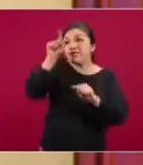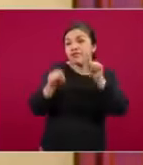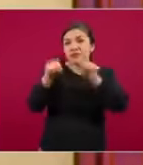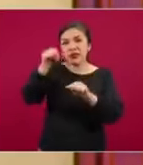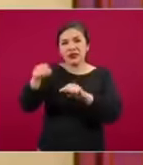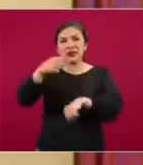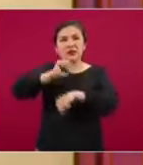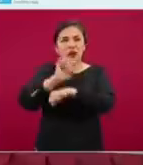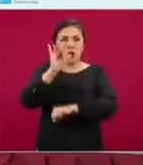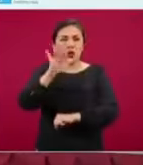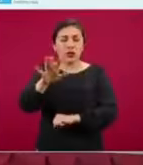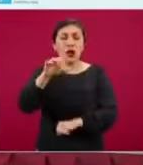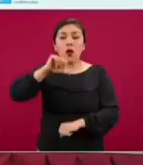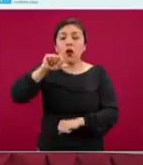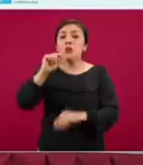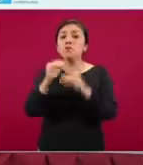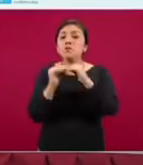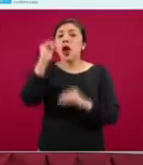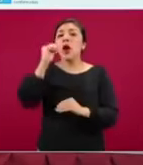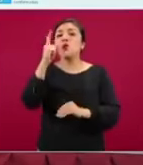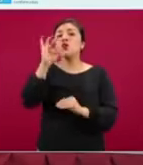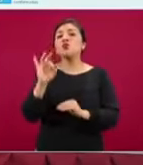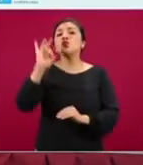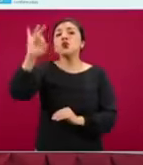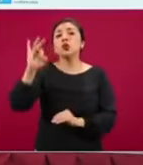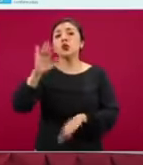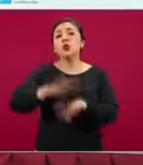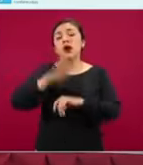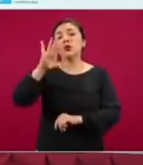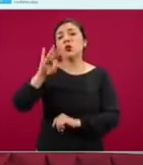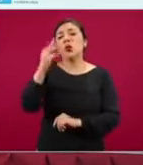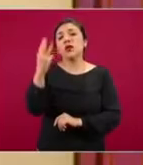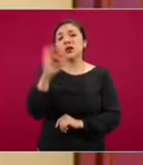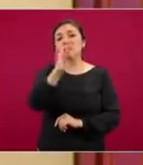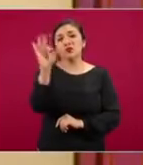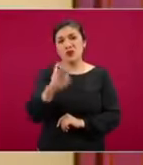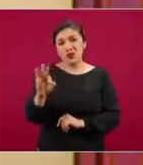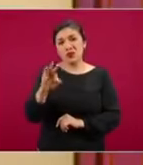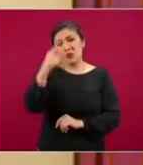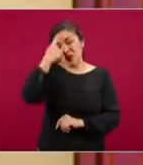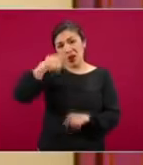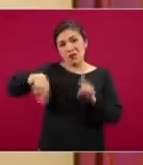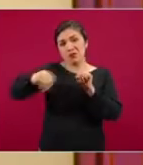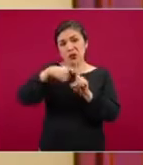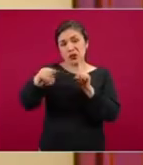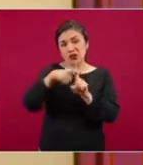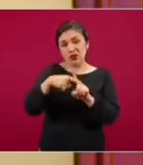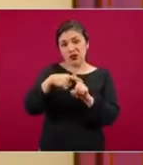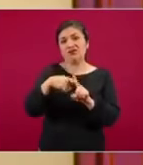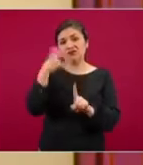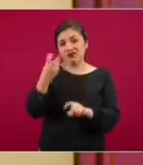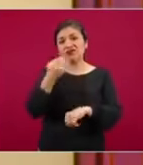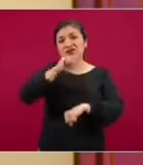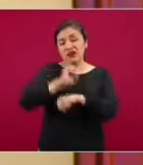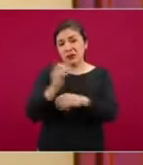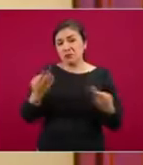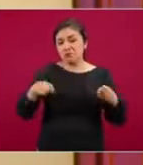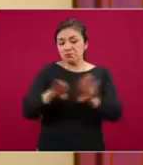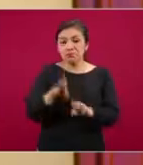semana 45 tenemos el incremento de un punto porcentual y entonces estaríamos cerrando la semana graficada en